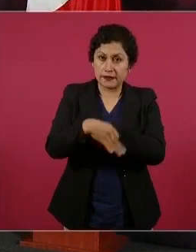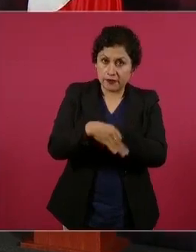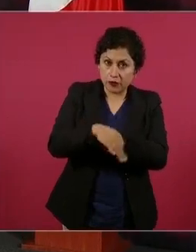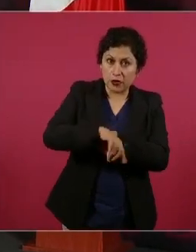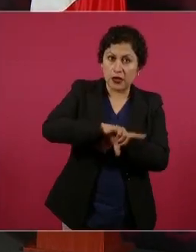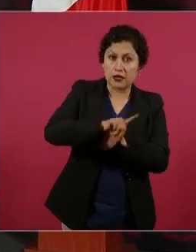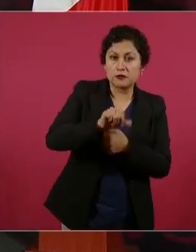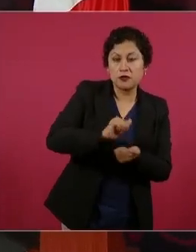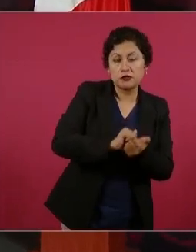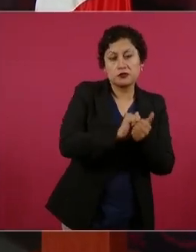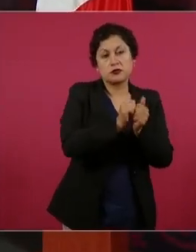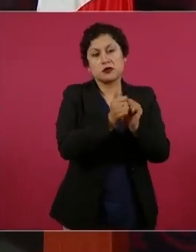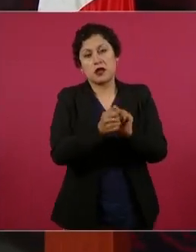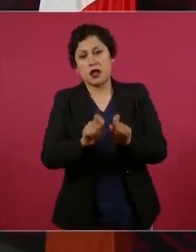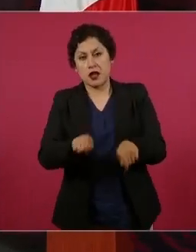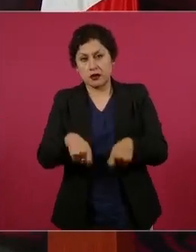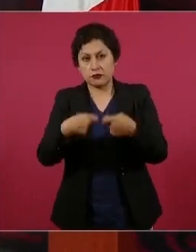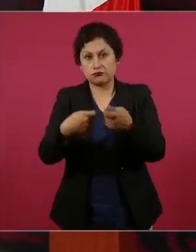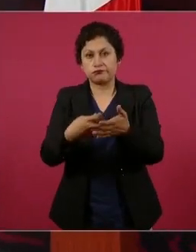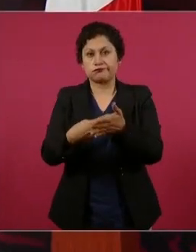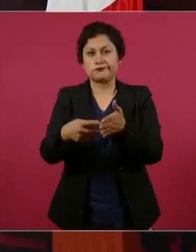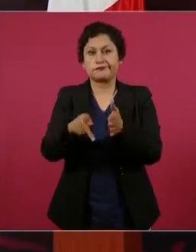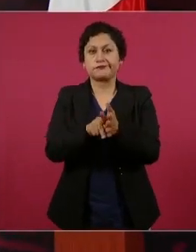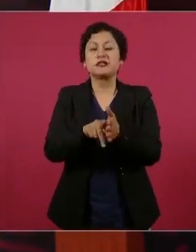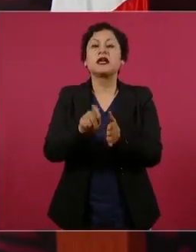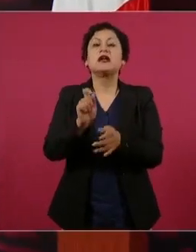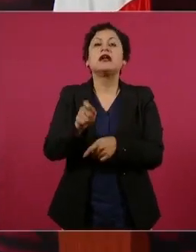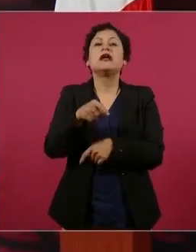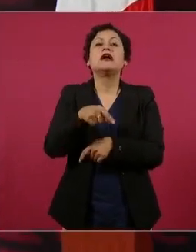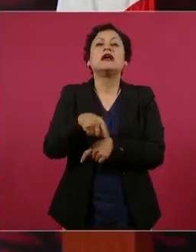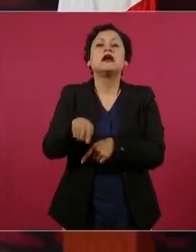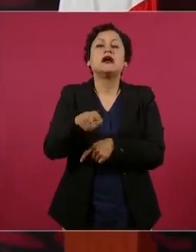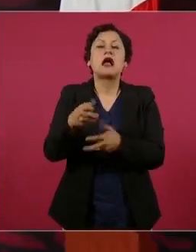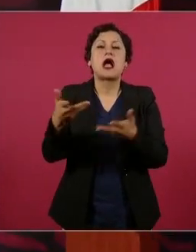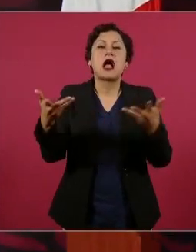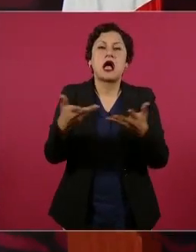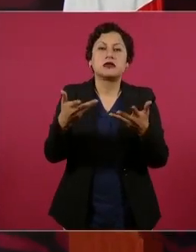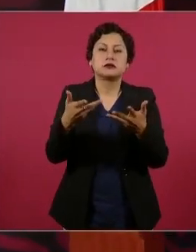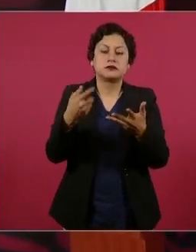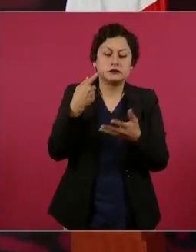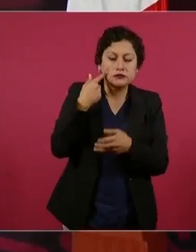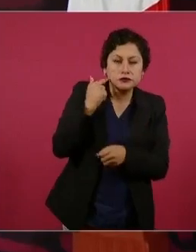se tomara en cuenta la antigüedad, porque eso no